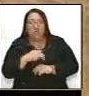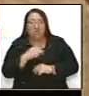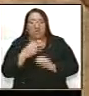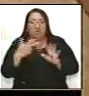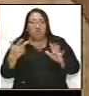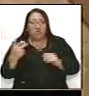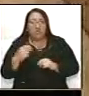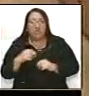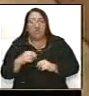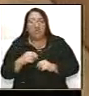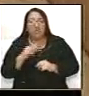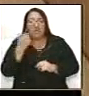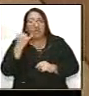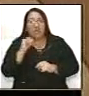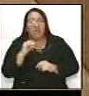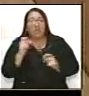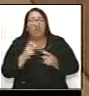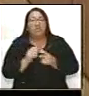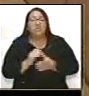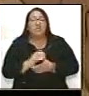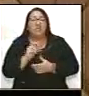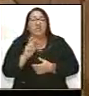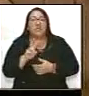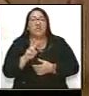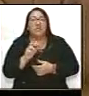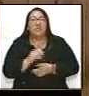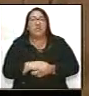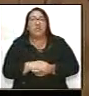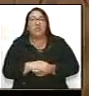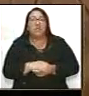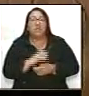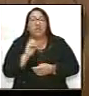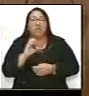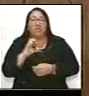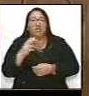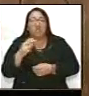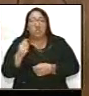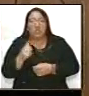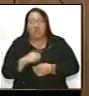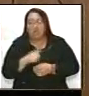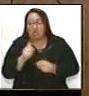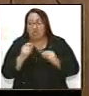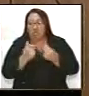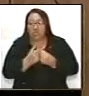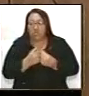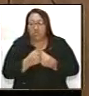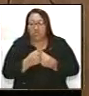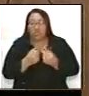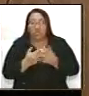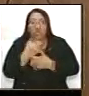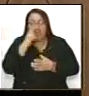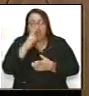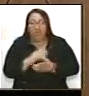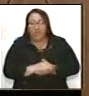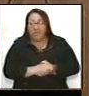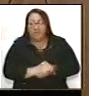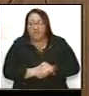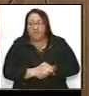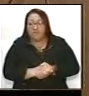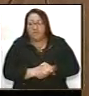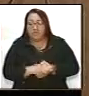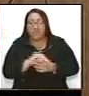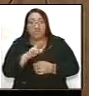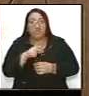3286-2018, a iniciativa del señor congresista Edgar Américo Ochoa Peso, del Grupo Parlamentario Nuevo Perú, el